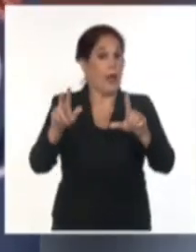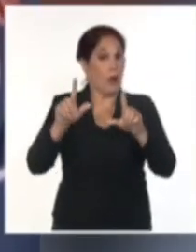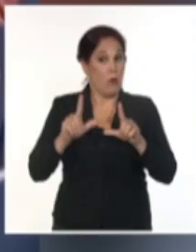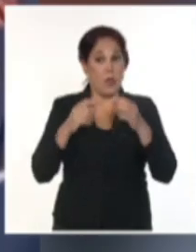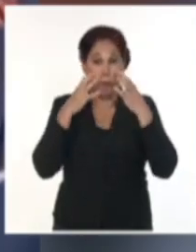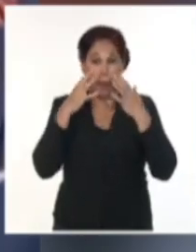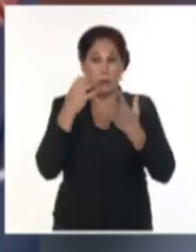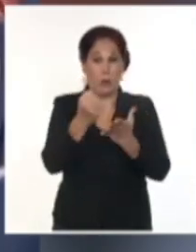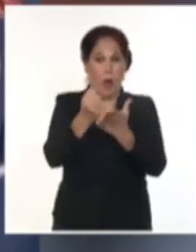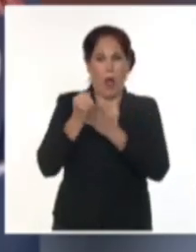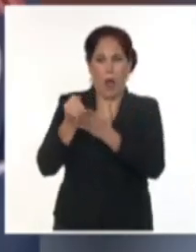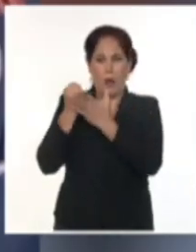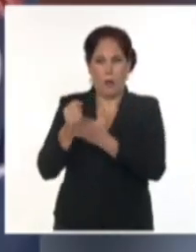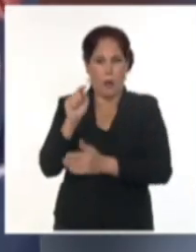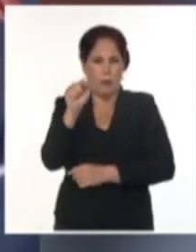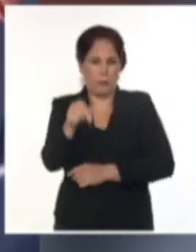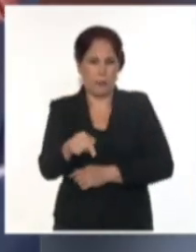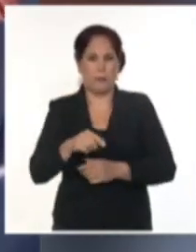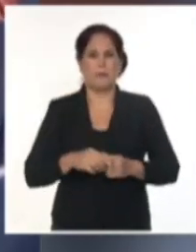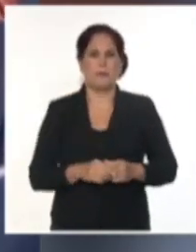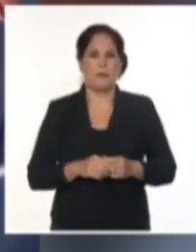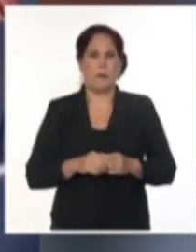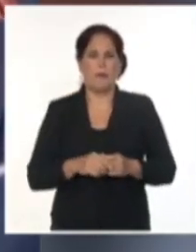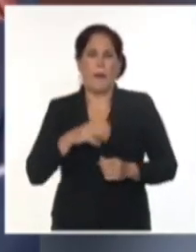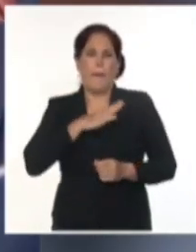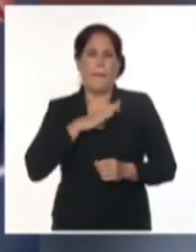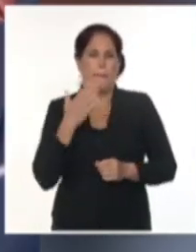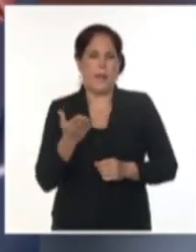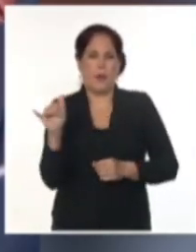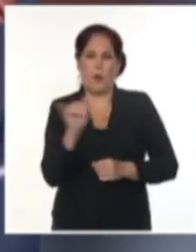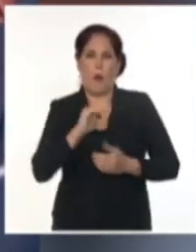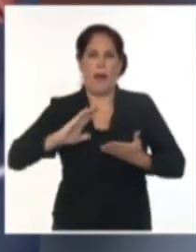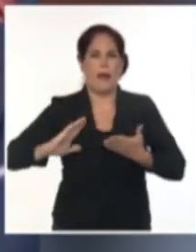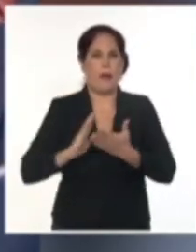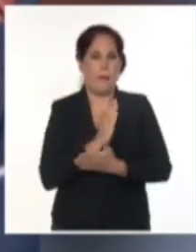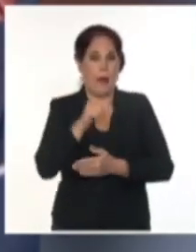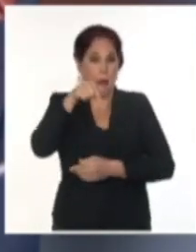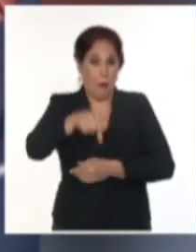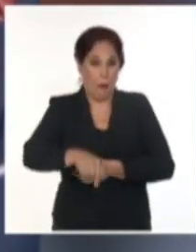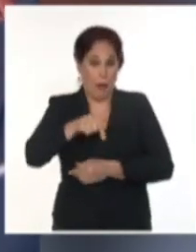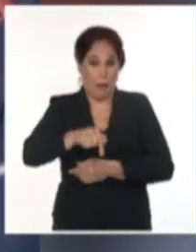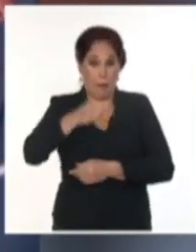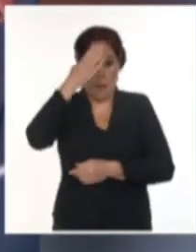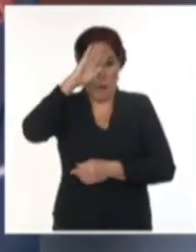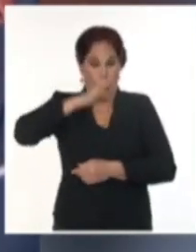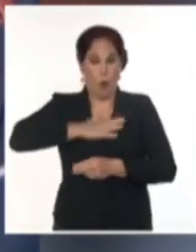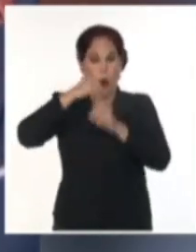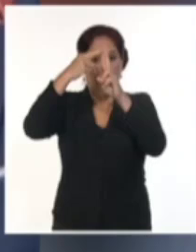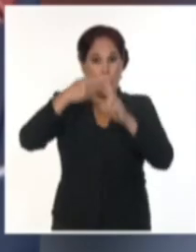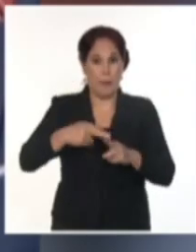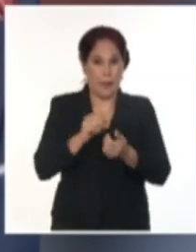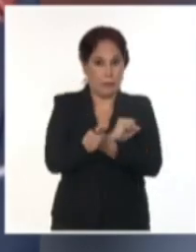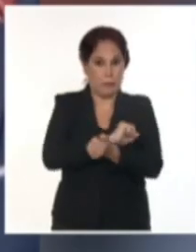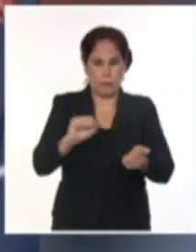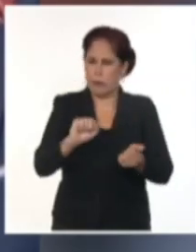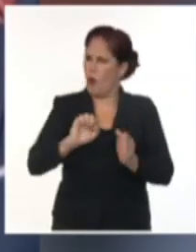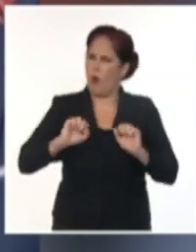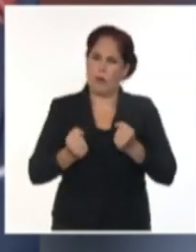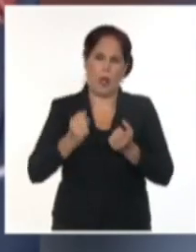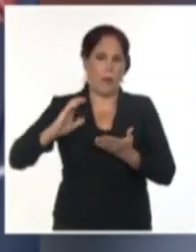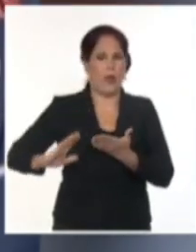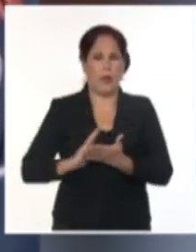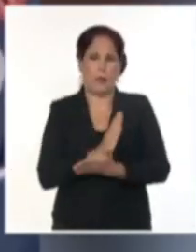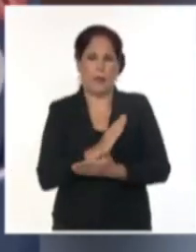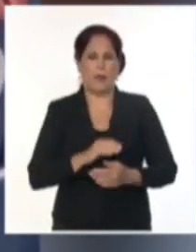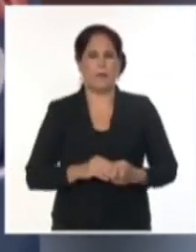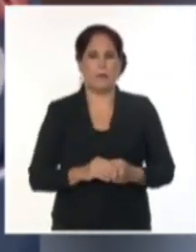saluting this, I also call for the immediate removal of the Republic of Cuba from any